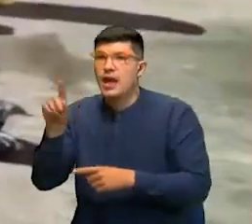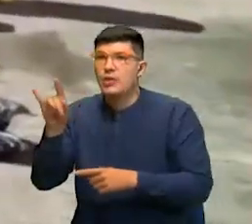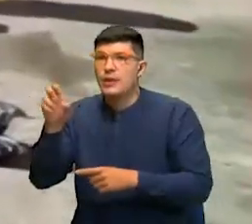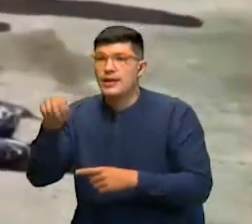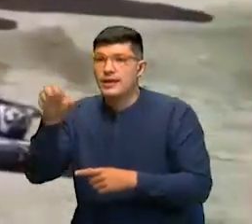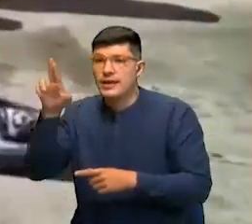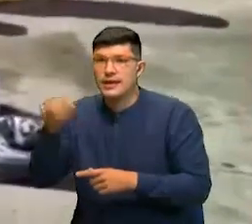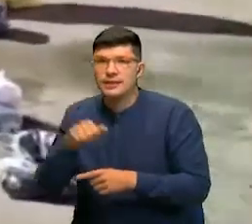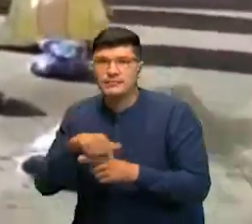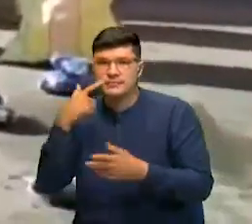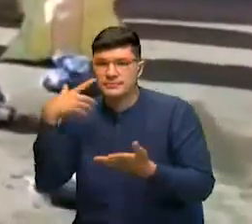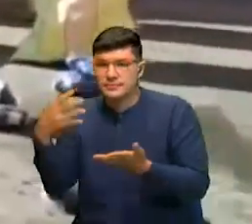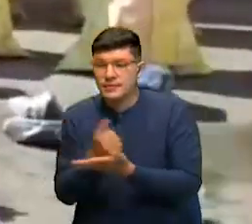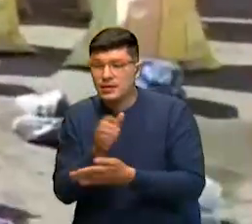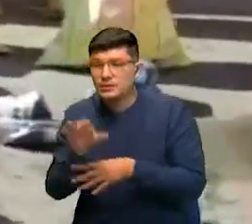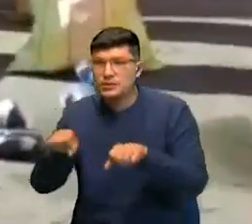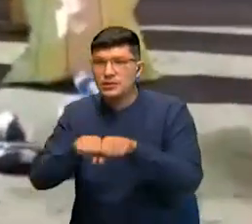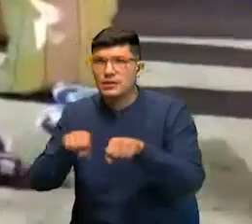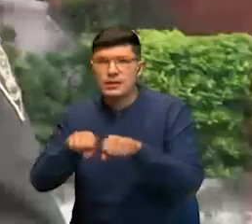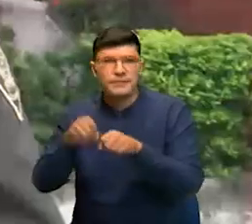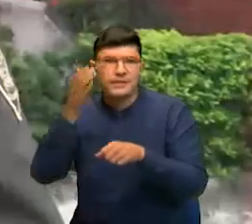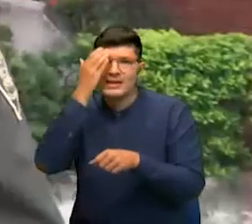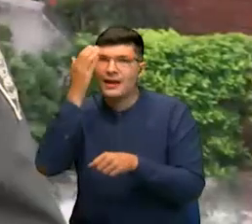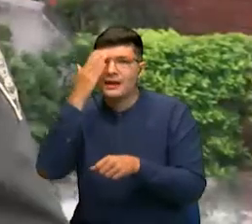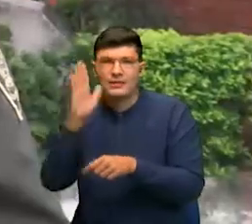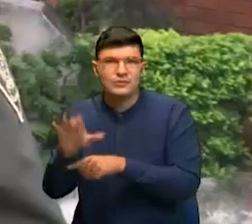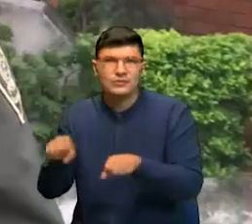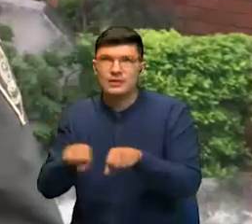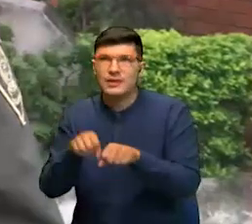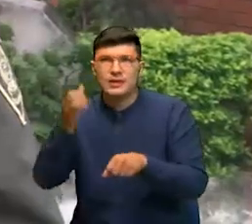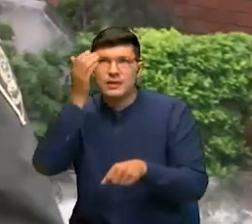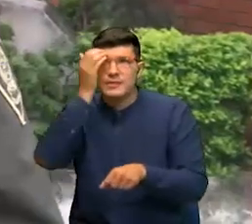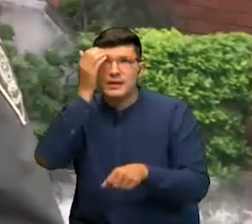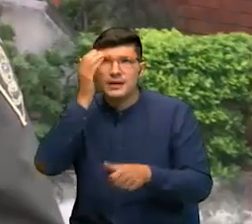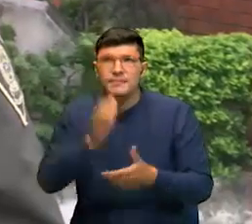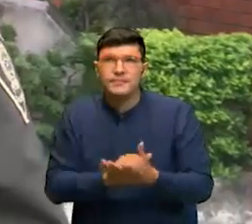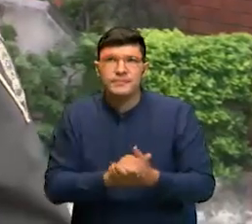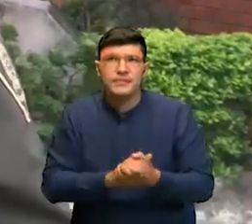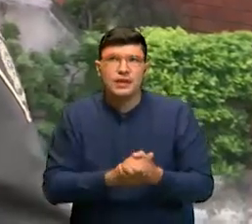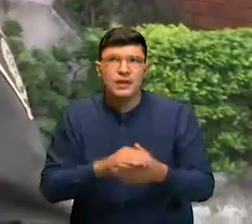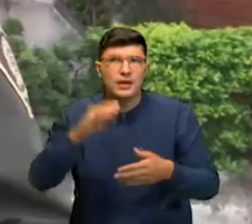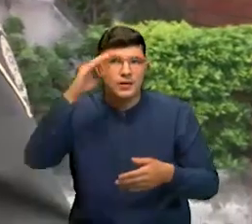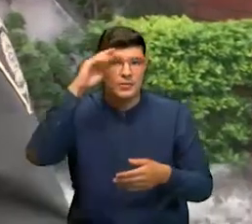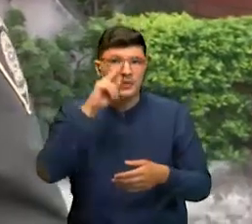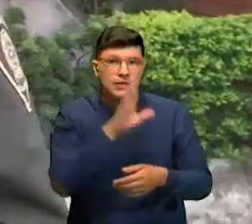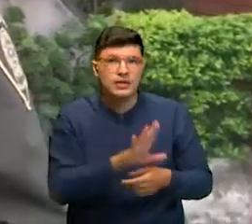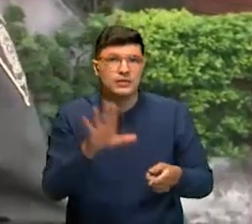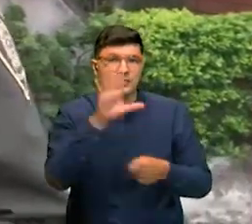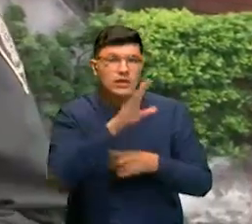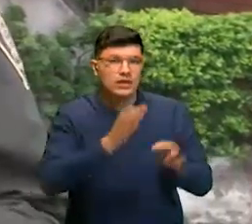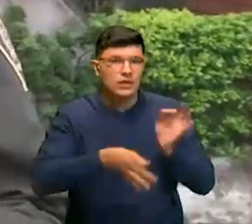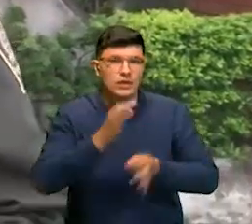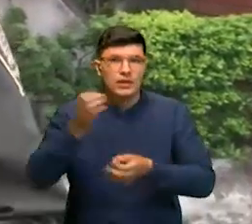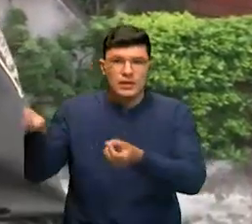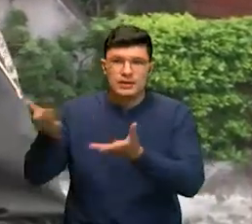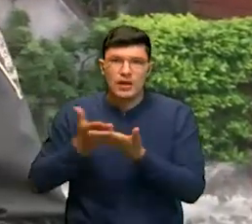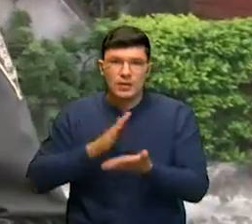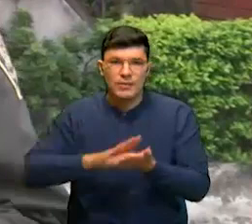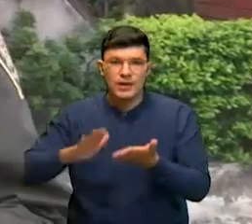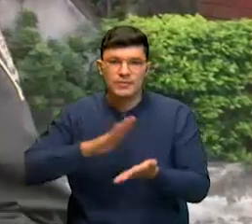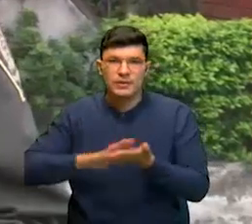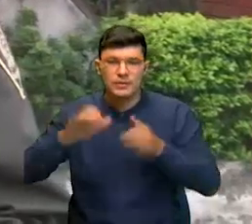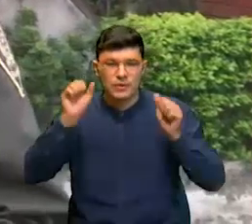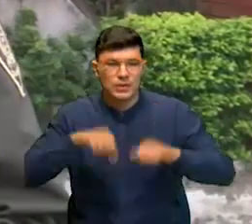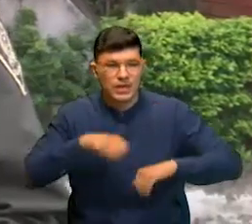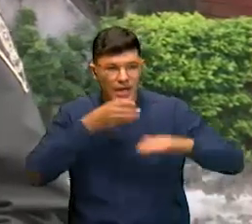en una bodega fue encontrado el calzado de contrabando. Unidades de policía judicial recibieron una autorización para